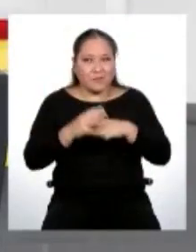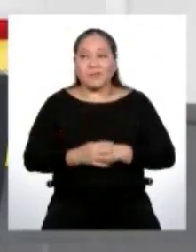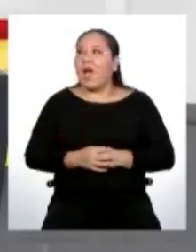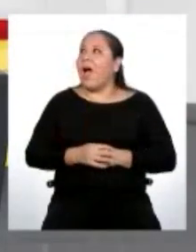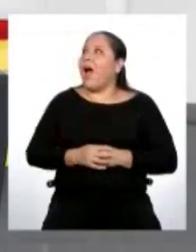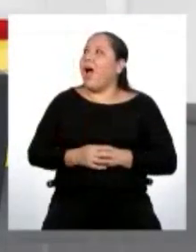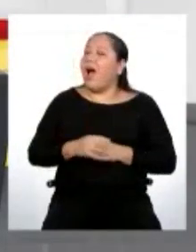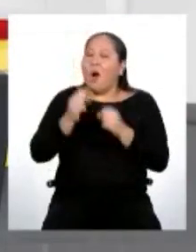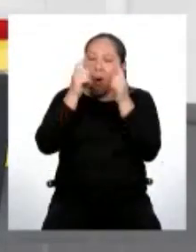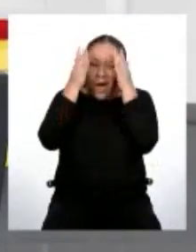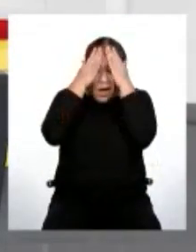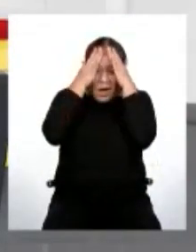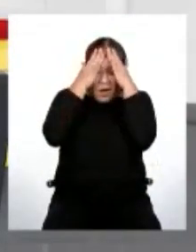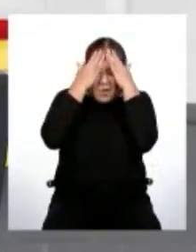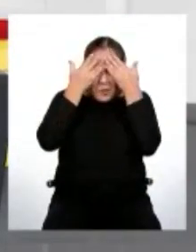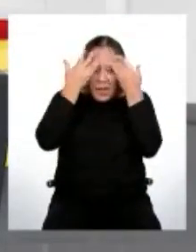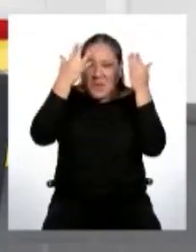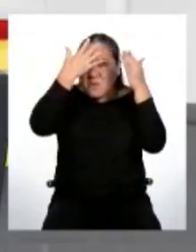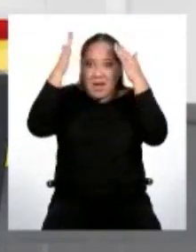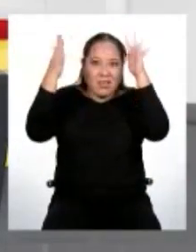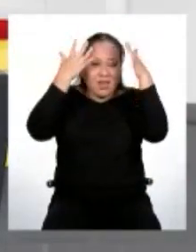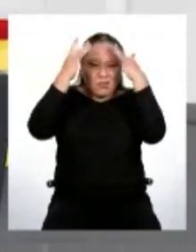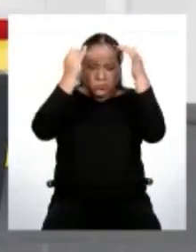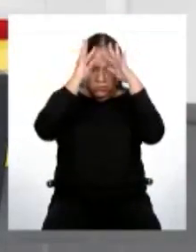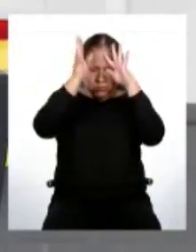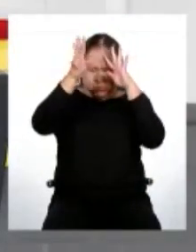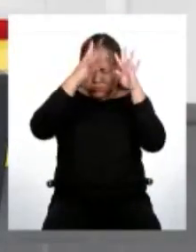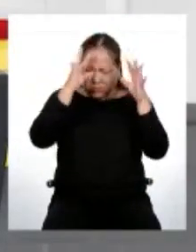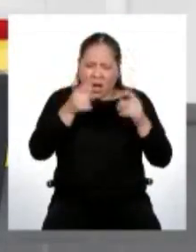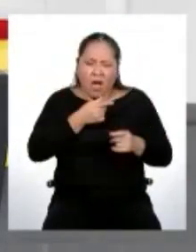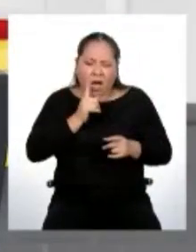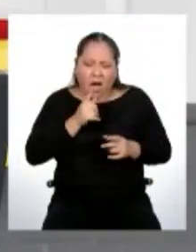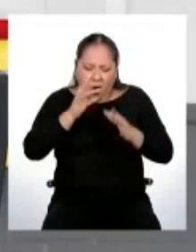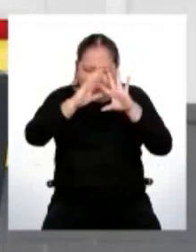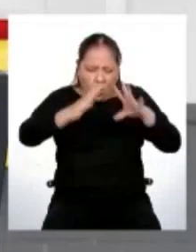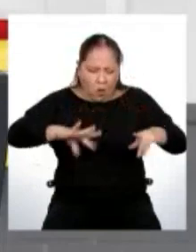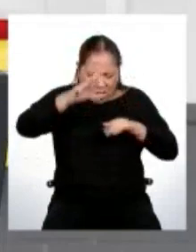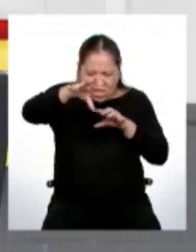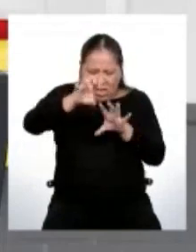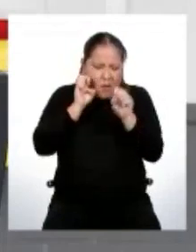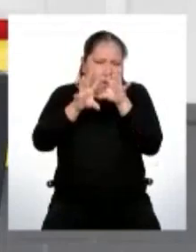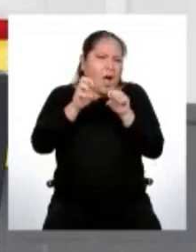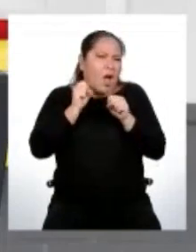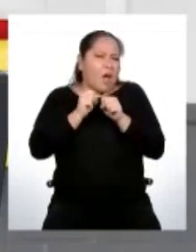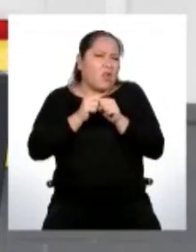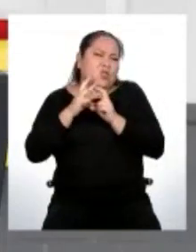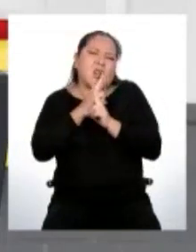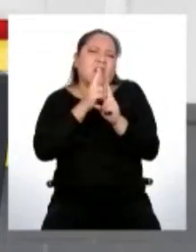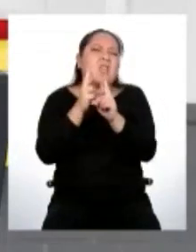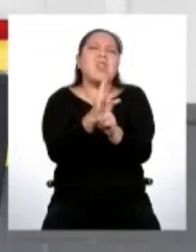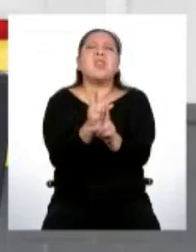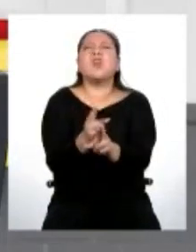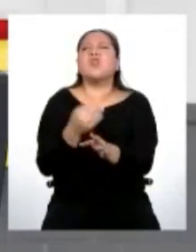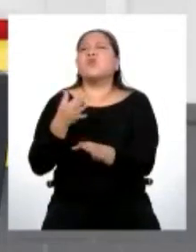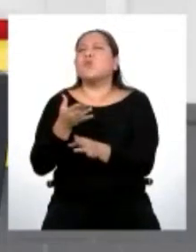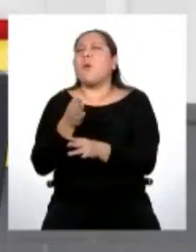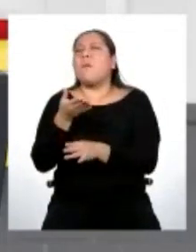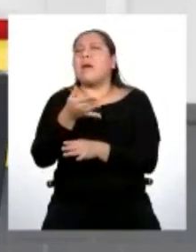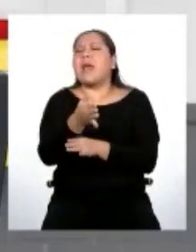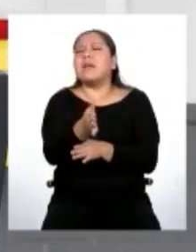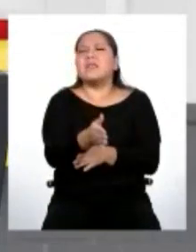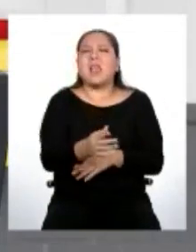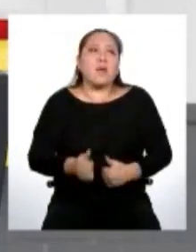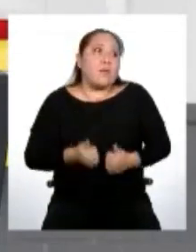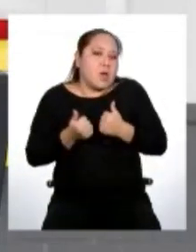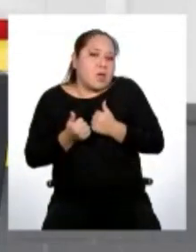mi mente ya está imaginando muchísimo. Agua, nevados, naturaleza, ríos, peces,